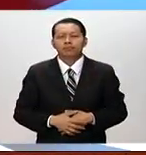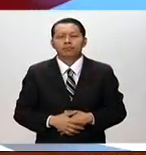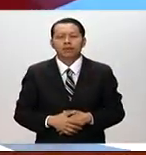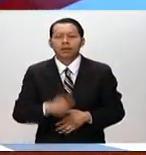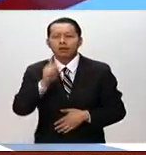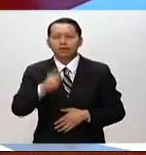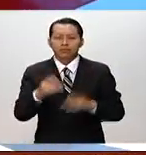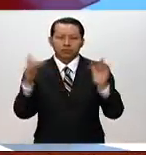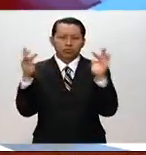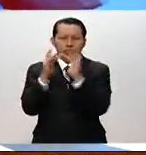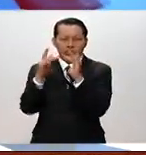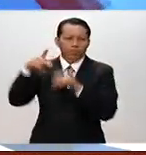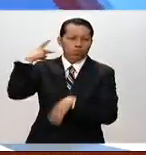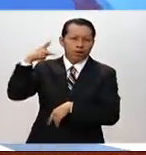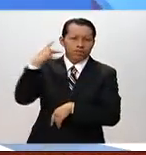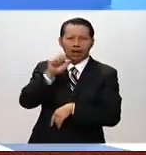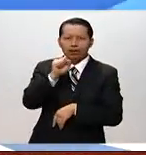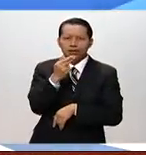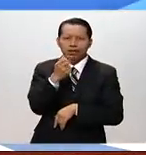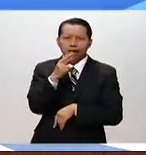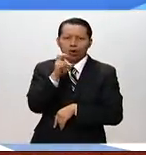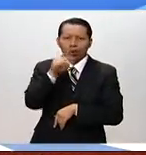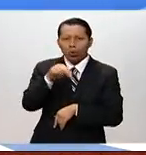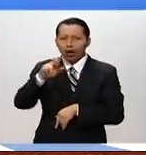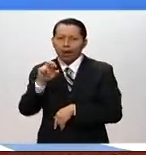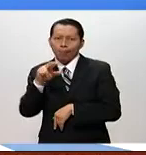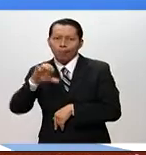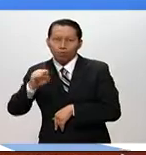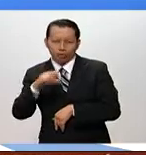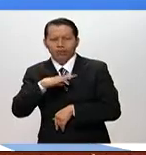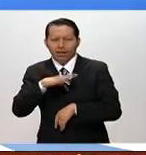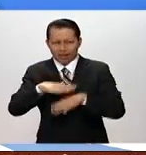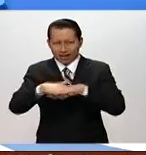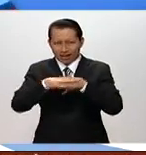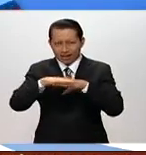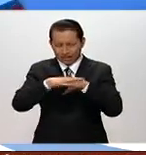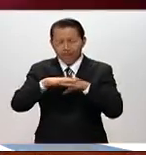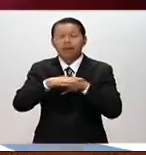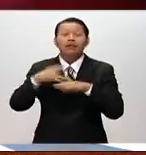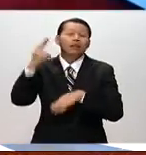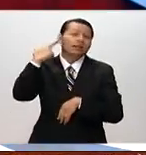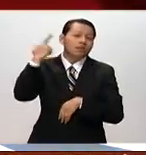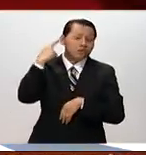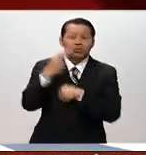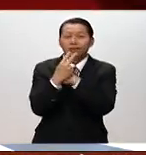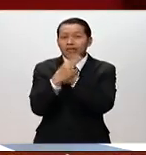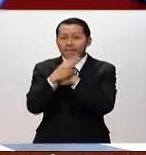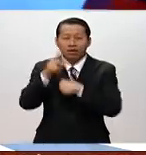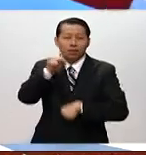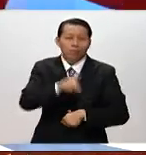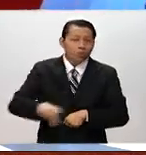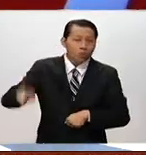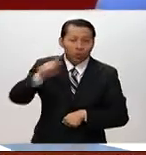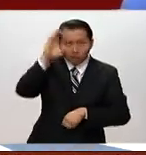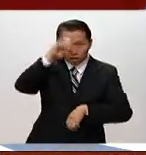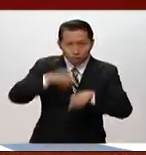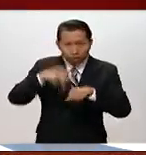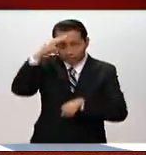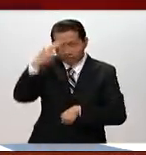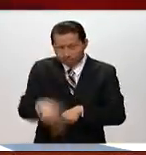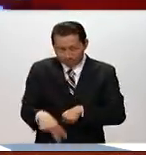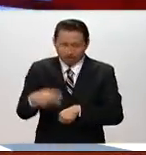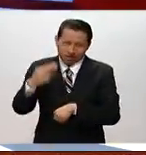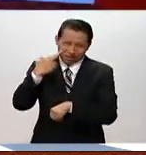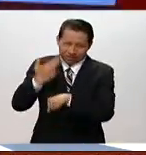Justamente nos enlazamos hasta Puebla con Sharon Ramos, ella es corresponsal de la red de radiodifusoras y televisoras públicas y culturales de México para que nos dé